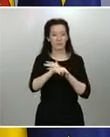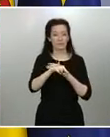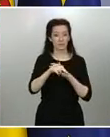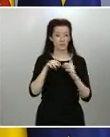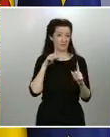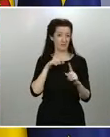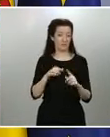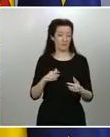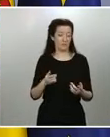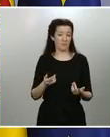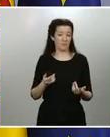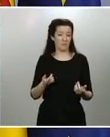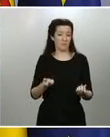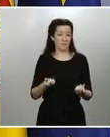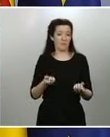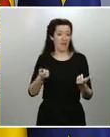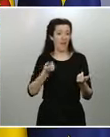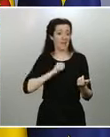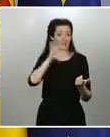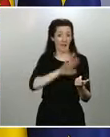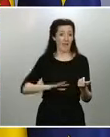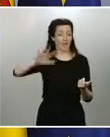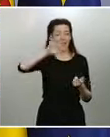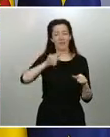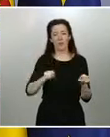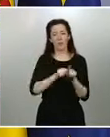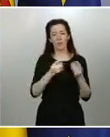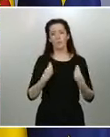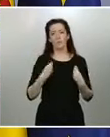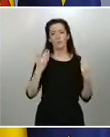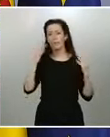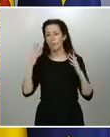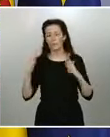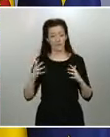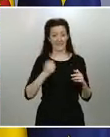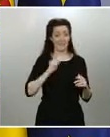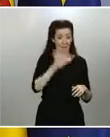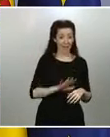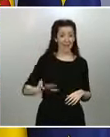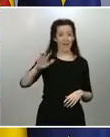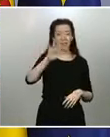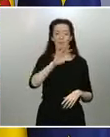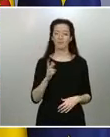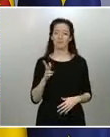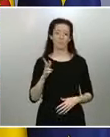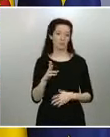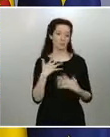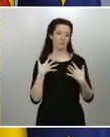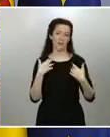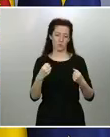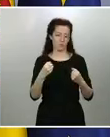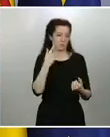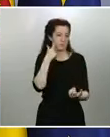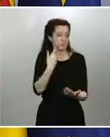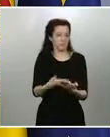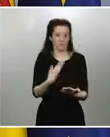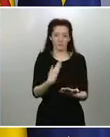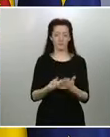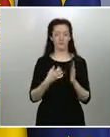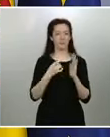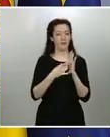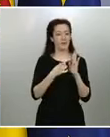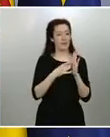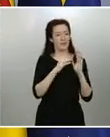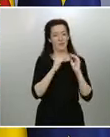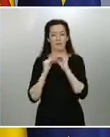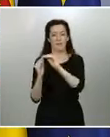tengamos el derecho de salud garantizado con la misma calidad es el propósito entonces estamos hablando